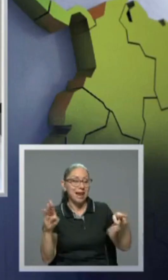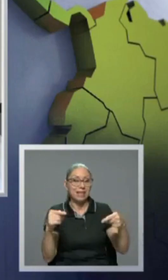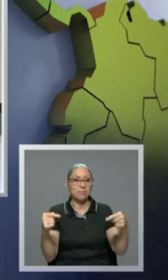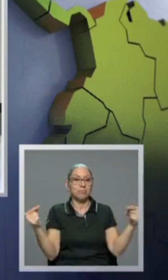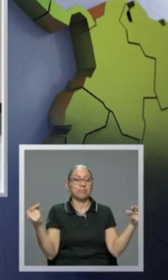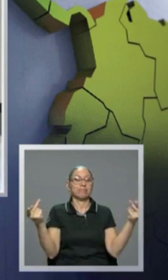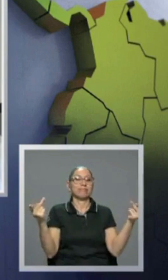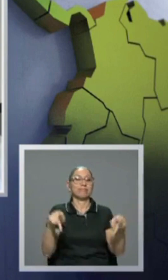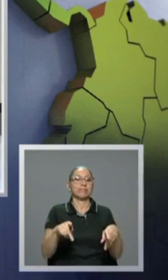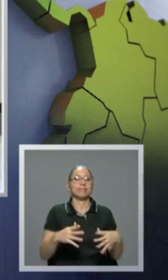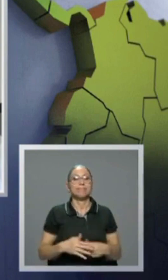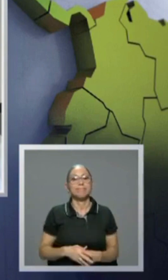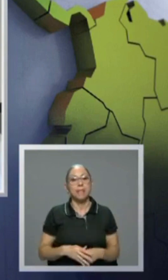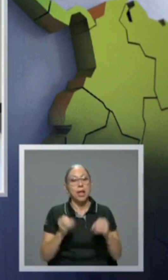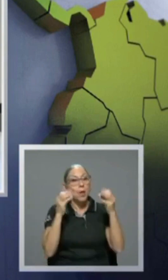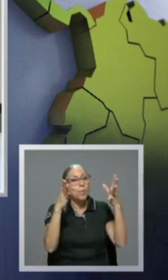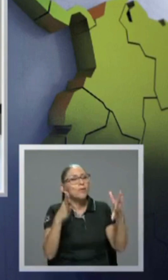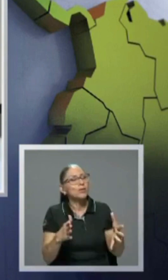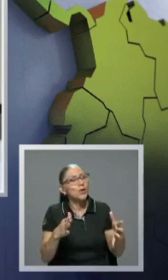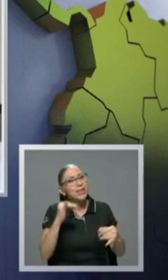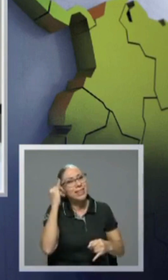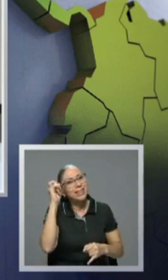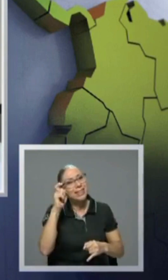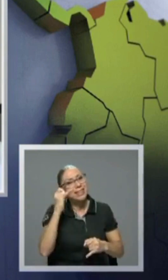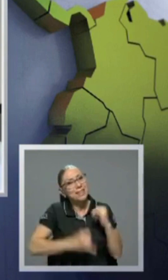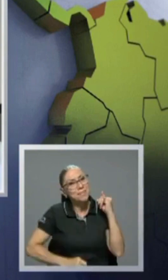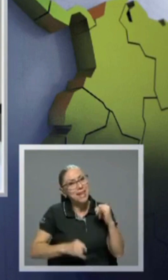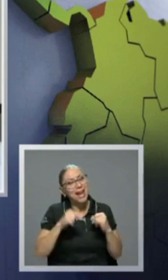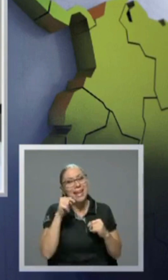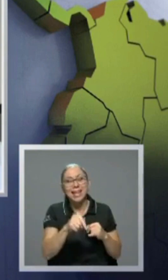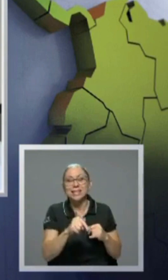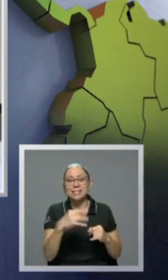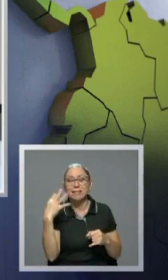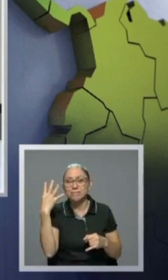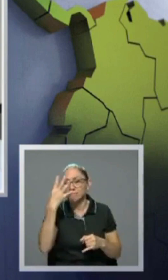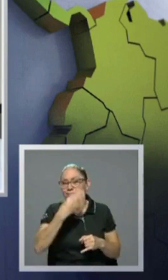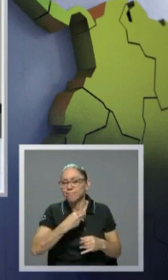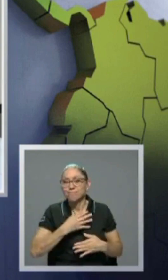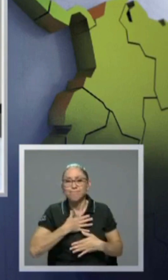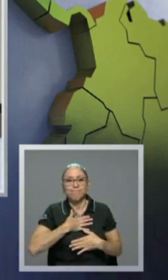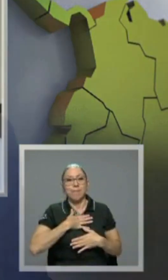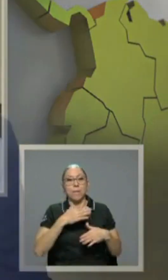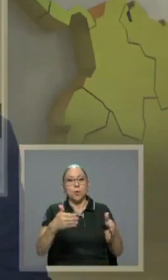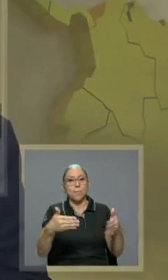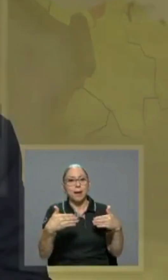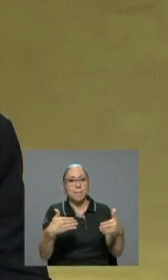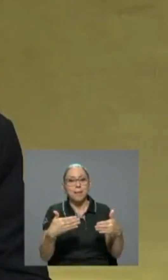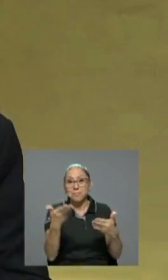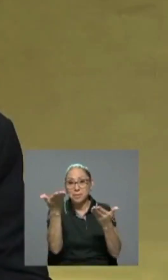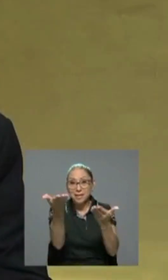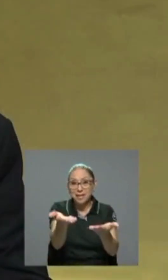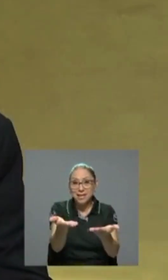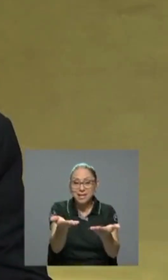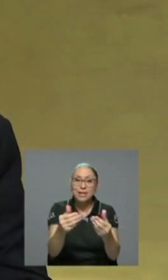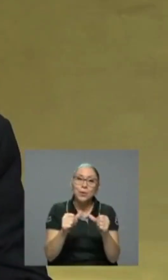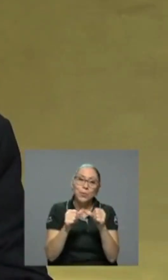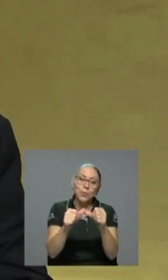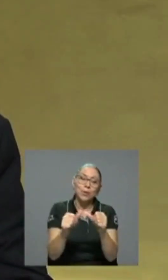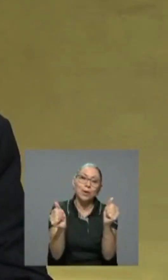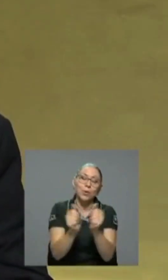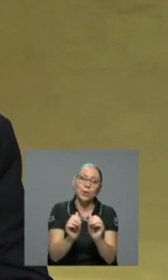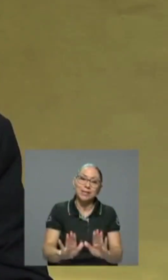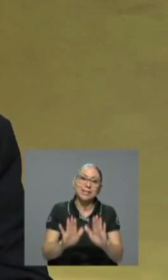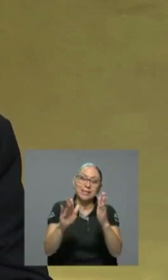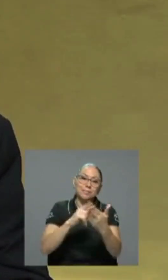que abandonar este rico viaje por Panamá, y a las amigas y amigos les pedimos que se queden con los